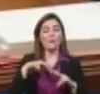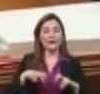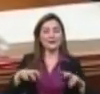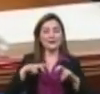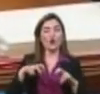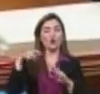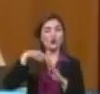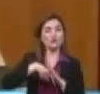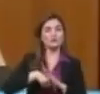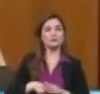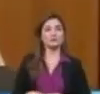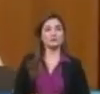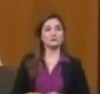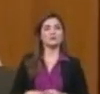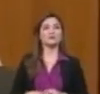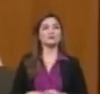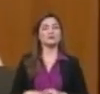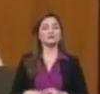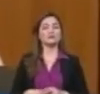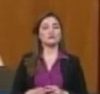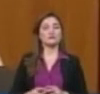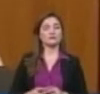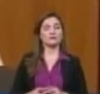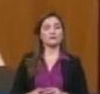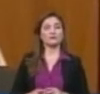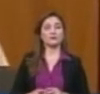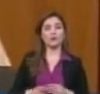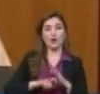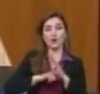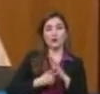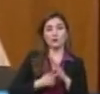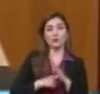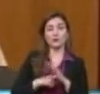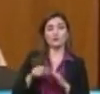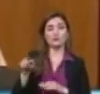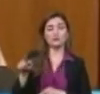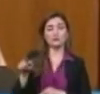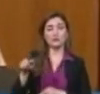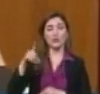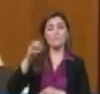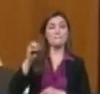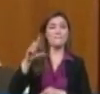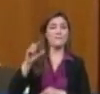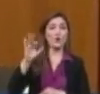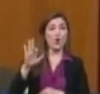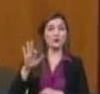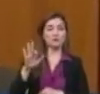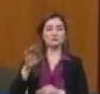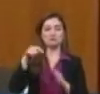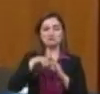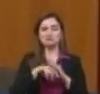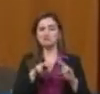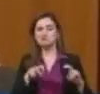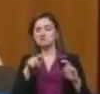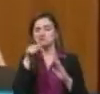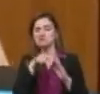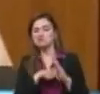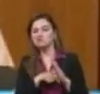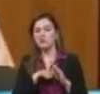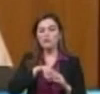de investigación. No por el hecho de que el Contralor, y precisamente el Contralor Polit, haya auditado esos gastos